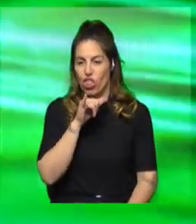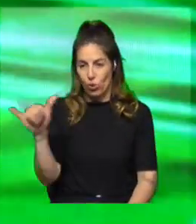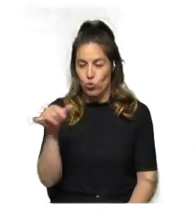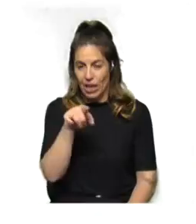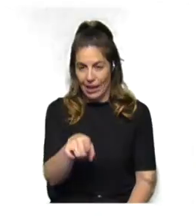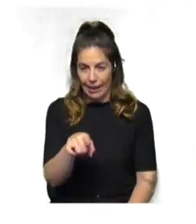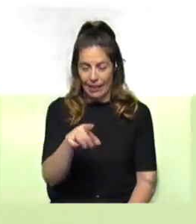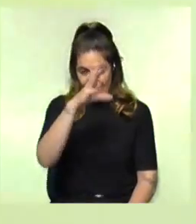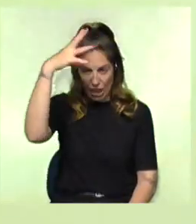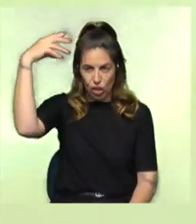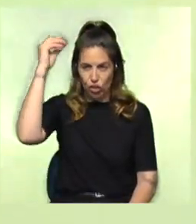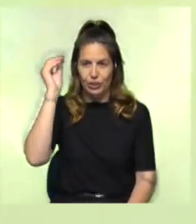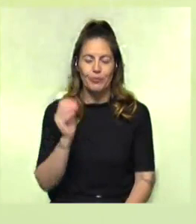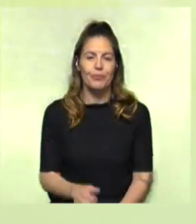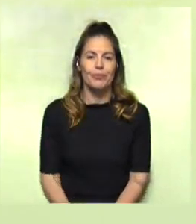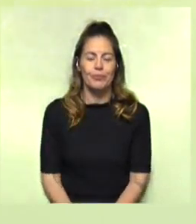legislador.